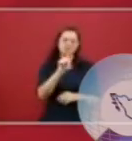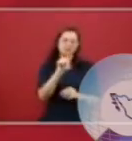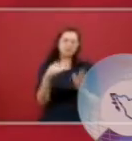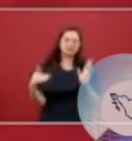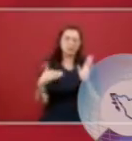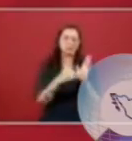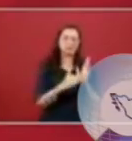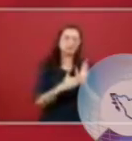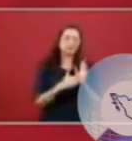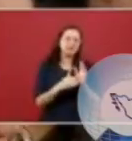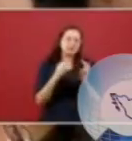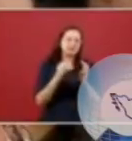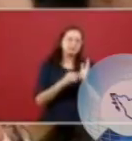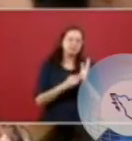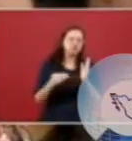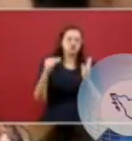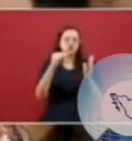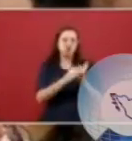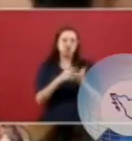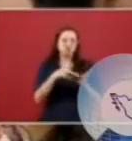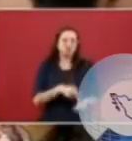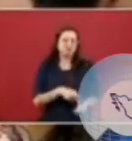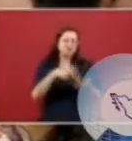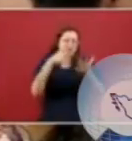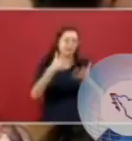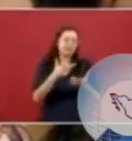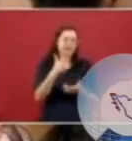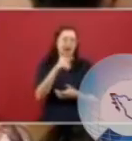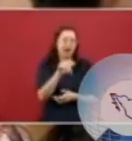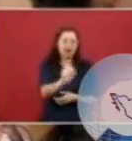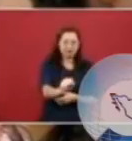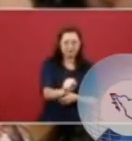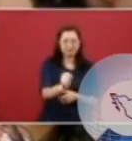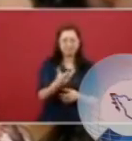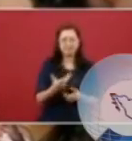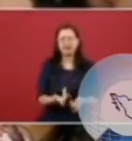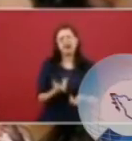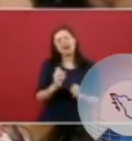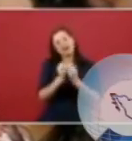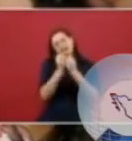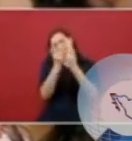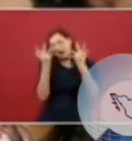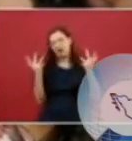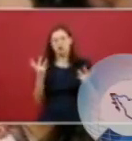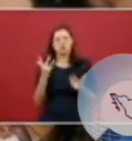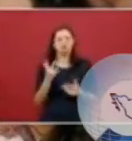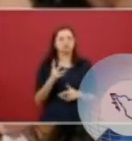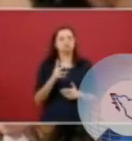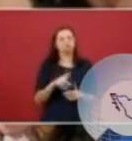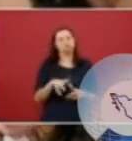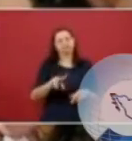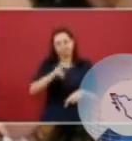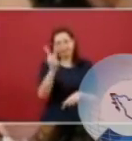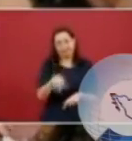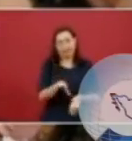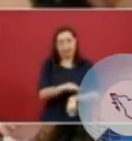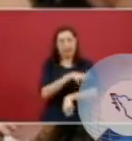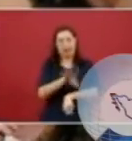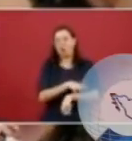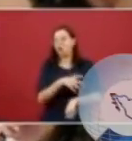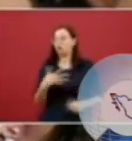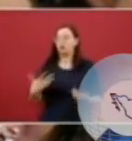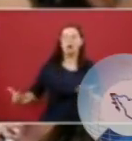170,000 millones de pies cúbicos de gas. Es decir, no hubo la gallina de los huevos de oro, como se vendió la reforma